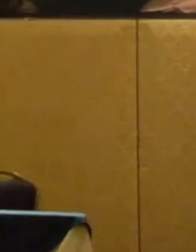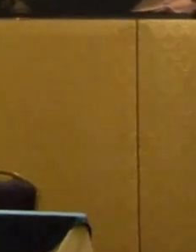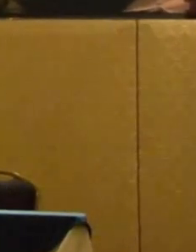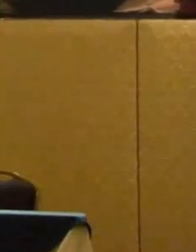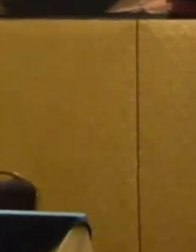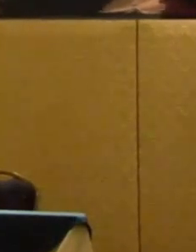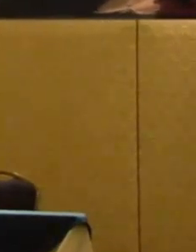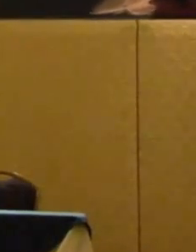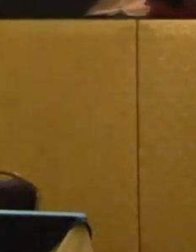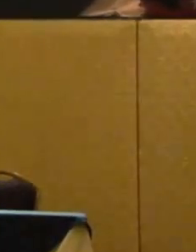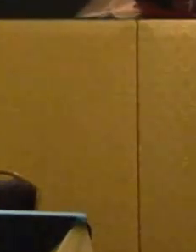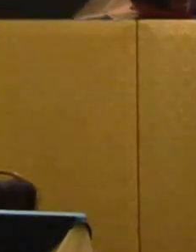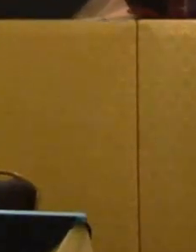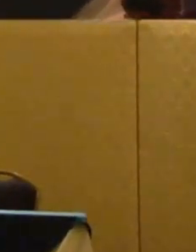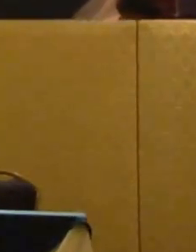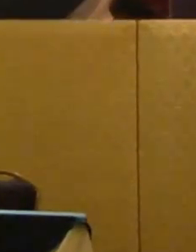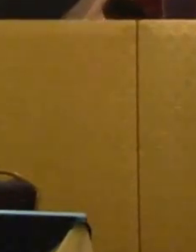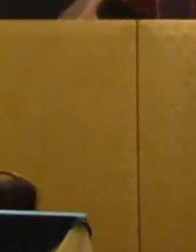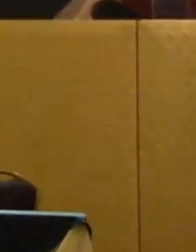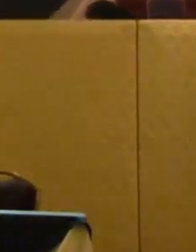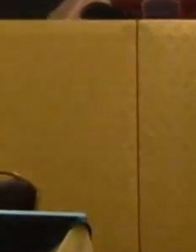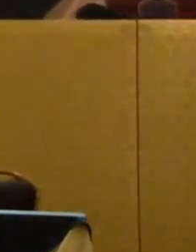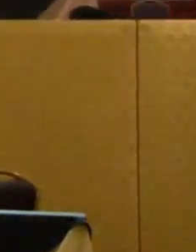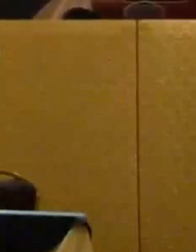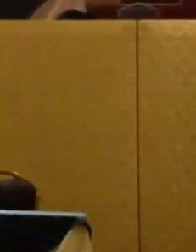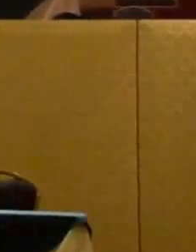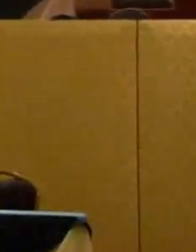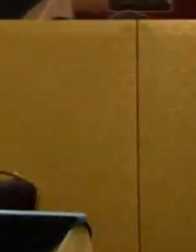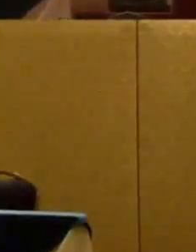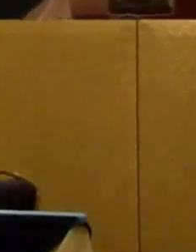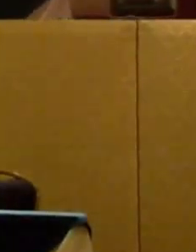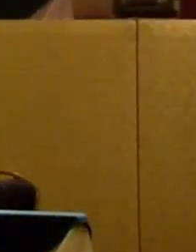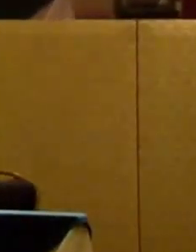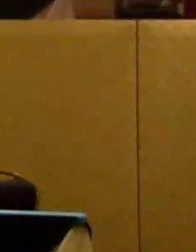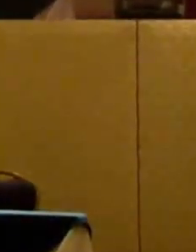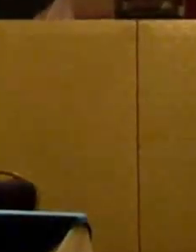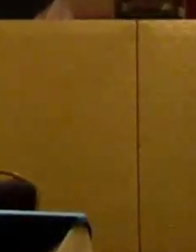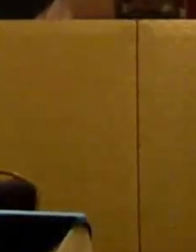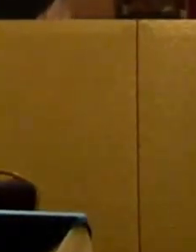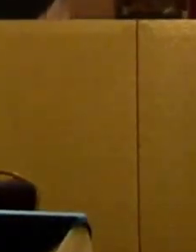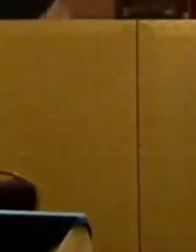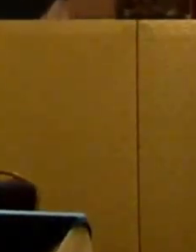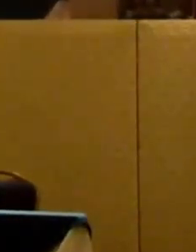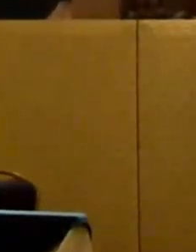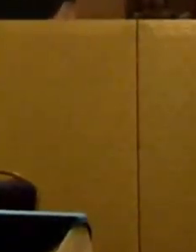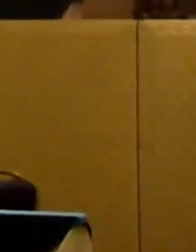dicta que aún no teniendo una definición, bueno, el análisis de riesgo que en México se hace ya tiene un enfoque probabilista para